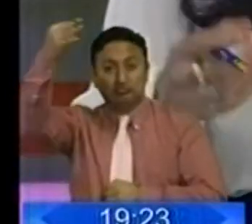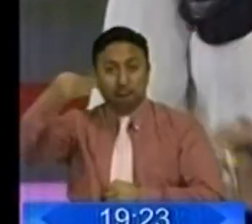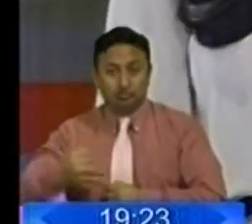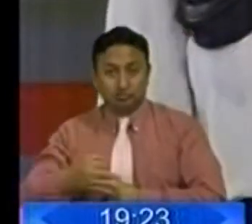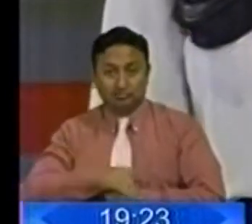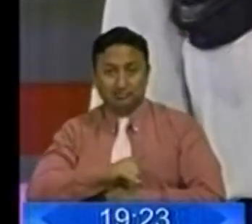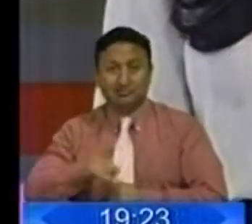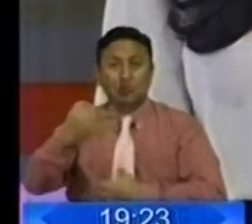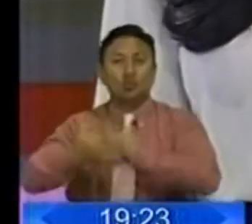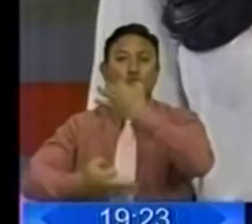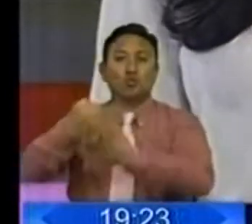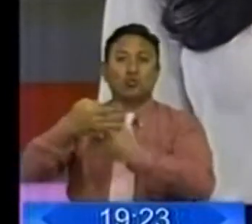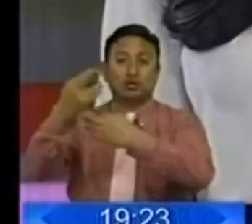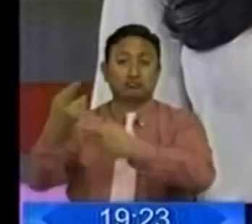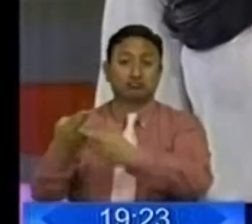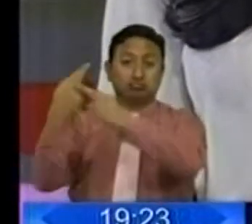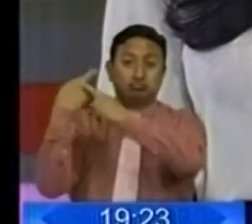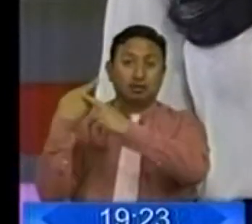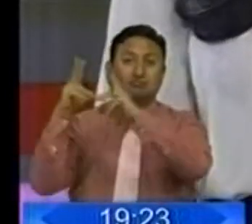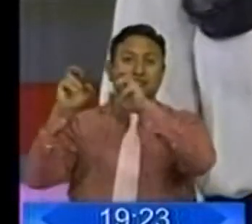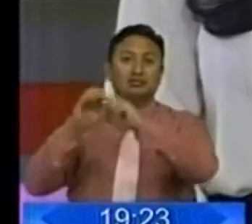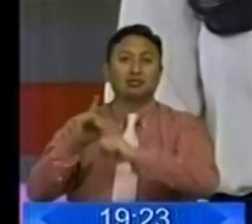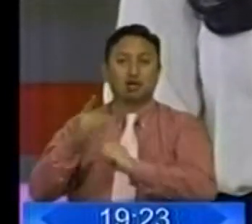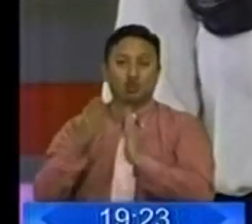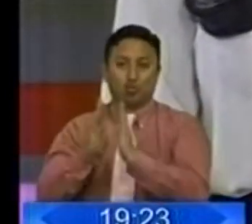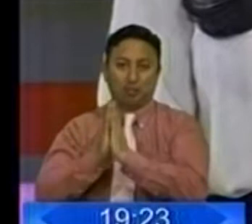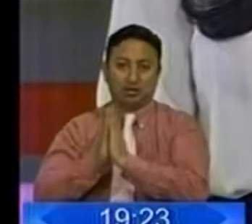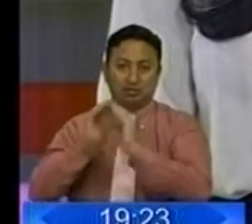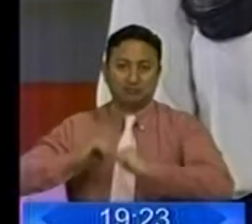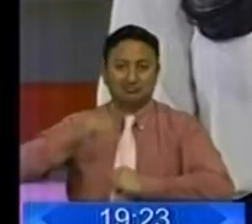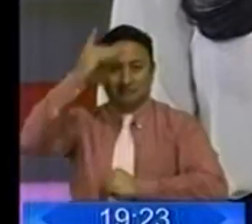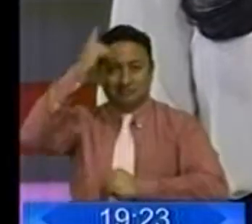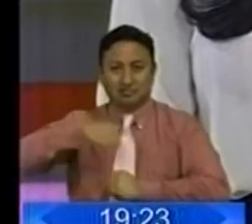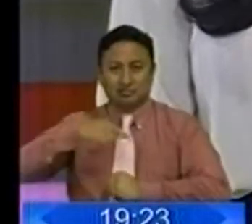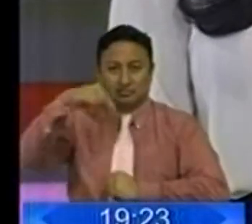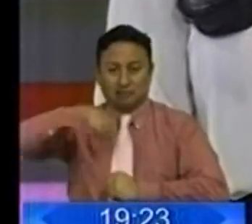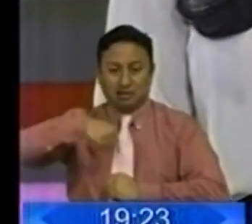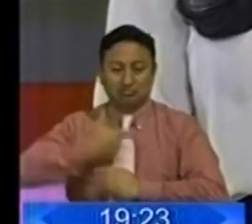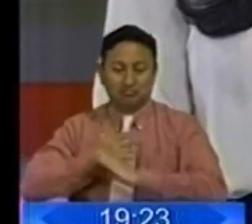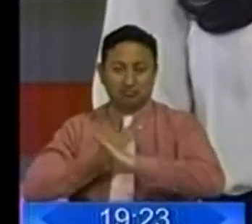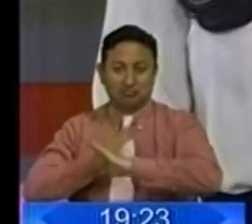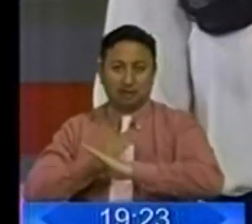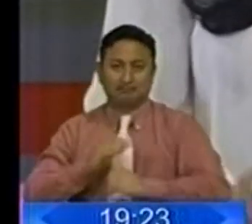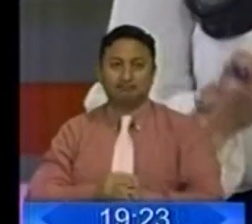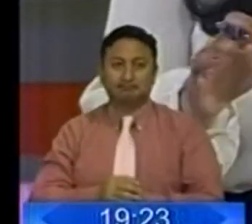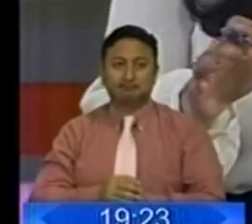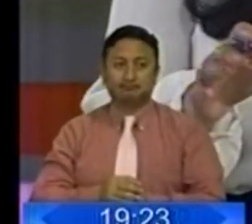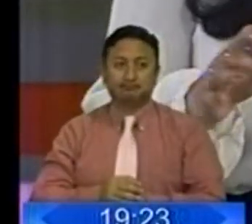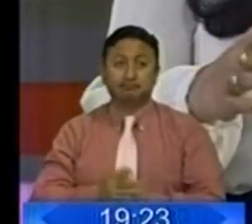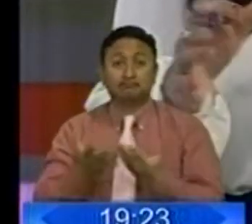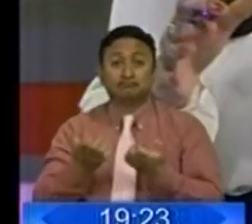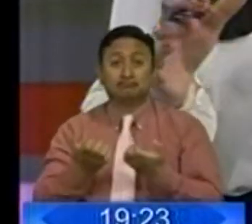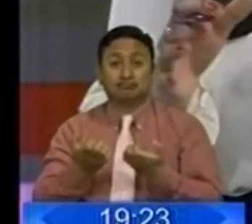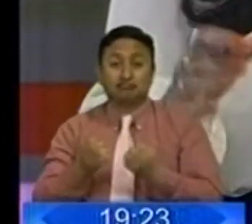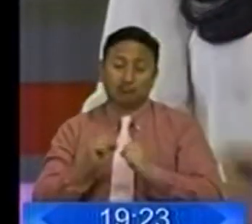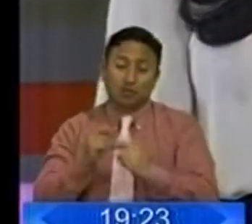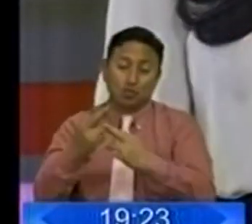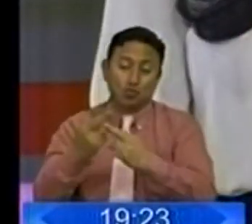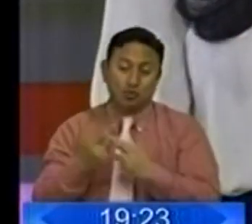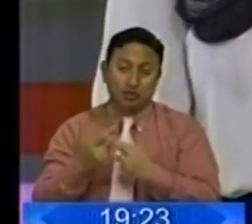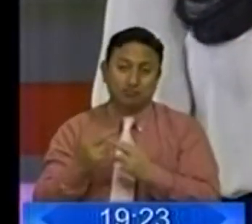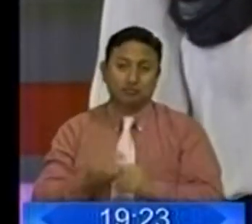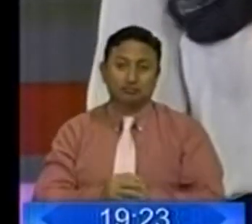formal de los jueces competentes sobre los recursos jurídicos presentados en nuestra defensa, y aspiramos un resultado